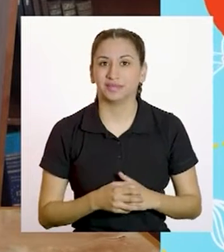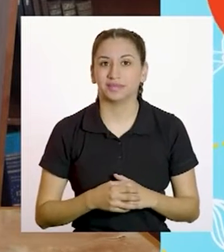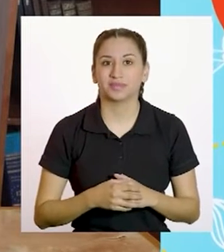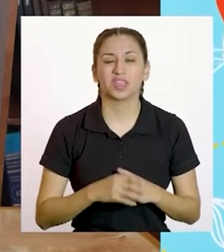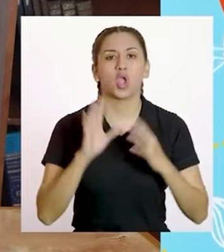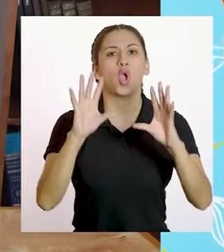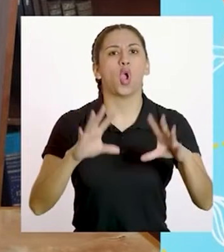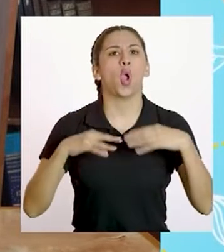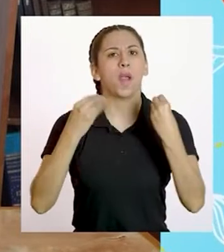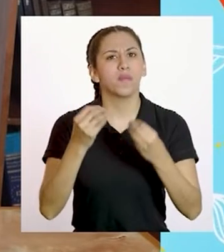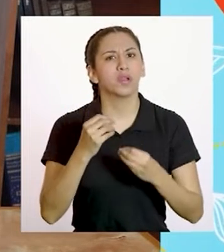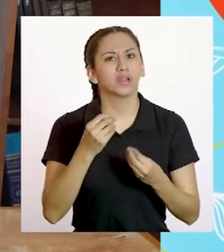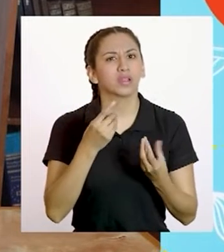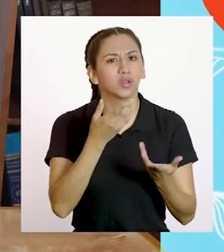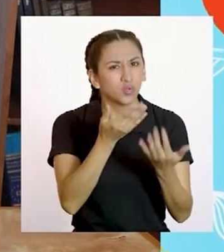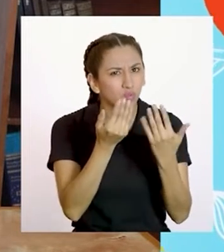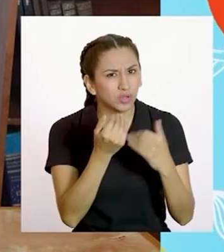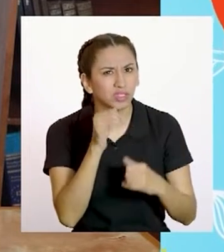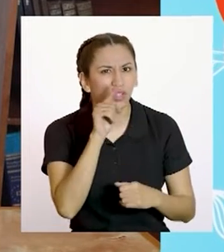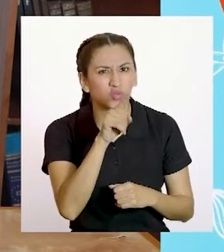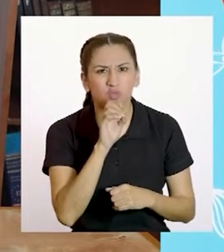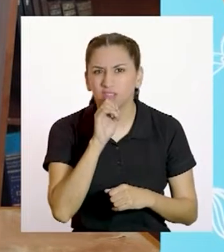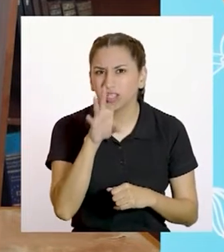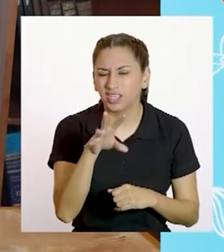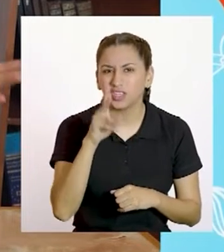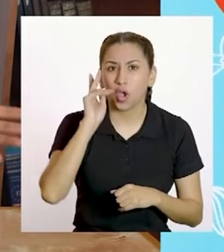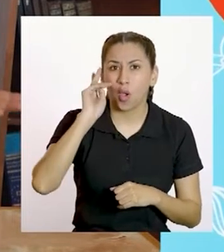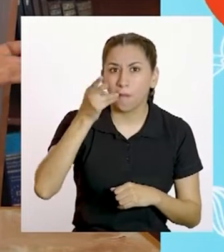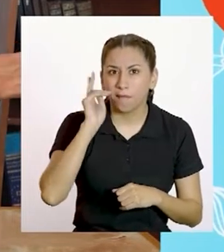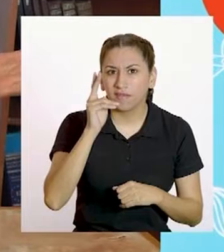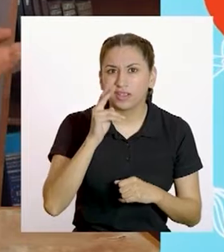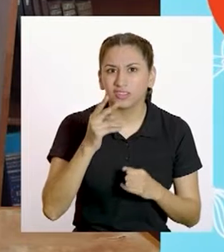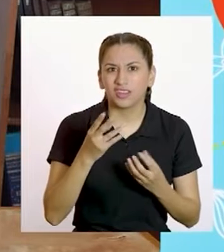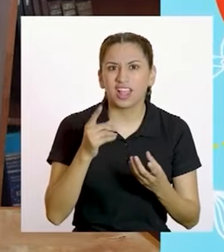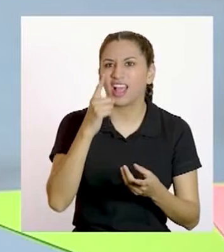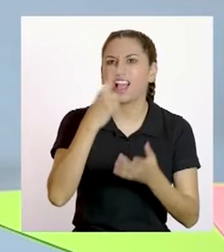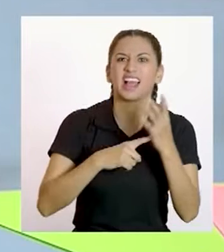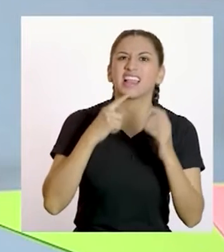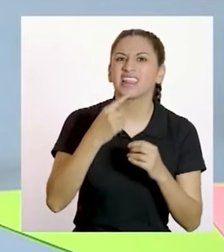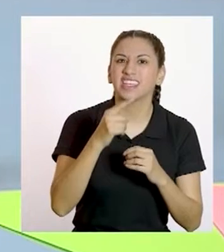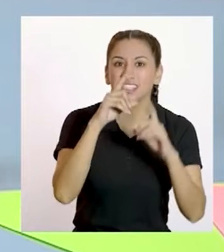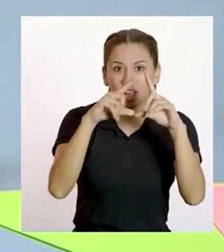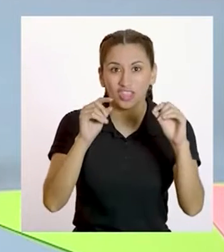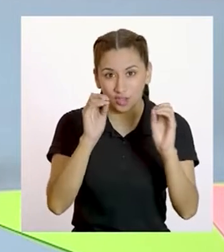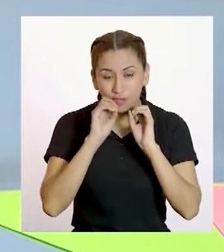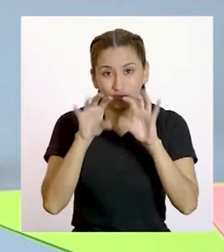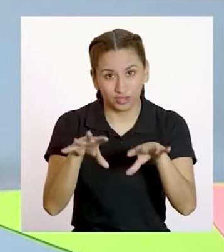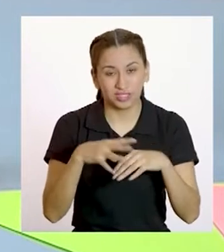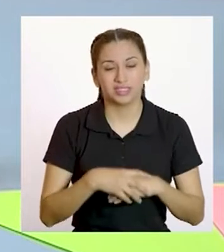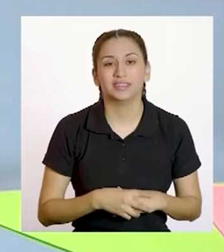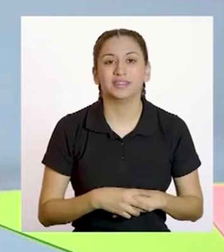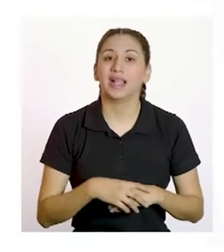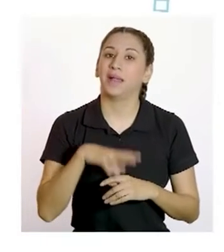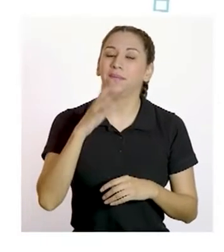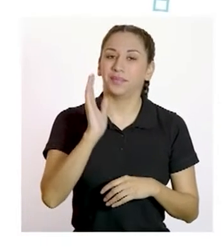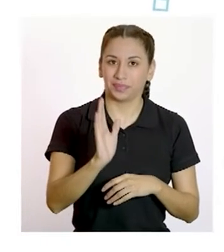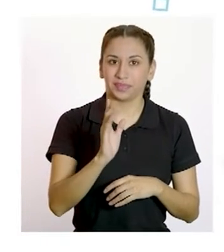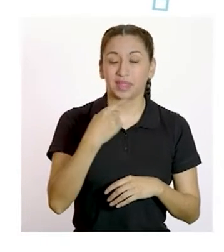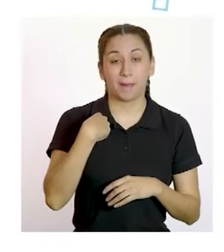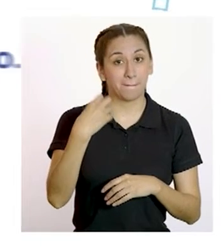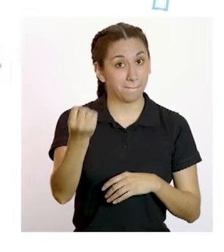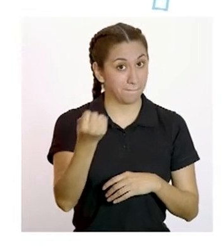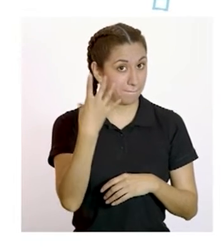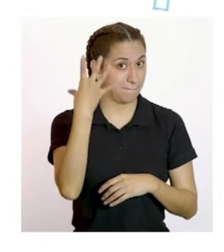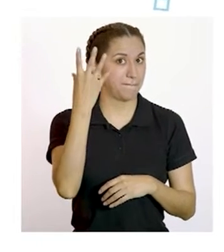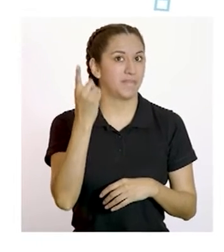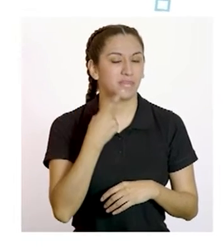Gotaku. ¿Por qué no nos cuentas qué te dijo tu profesora para tomarlo como ejemplo? ¡Gran idea, profesora! Me